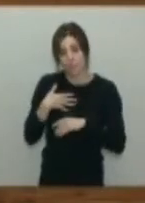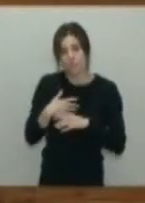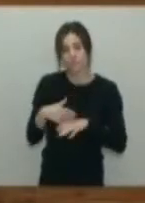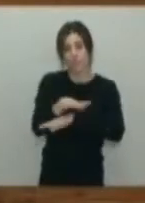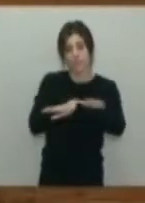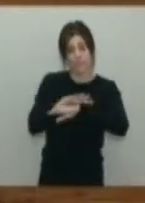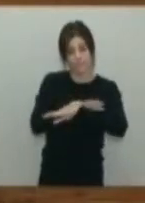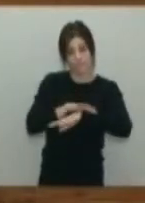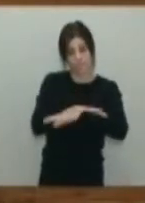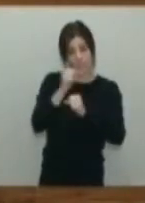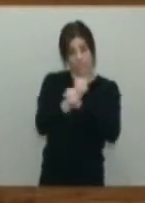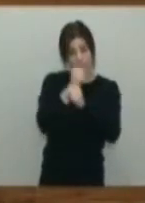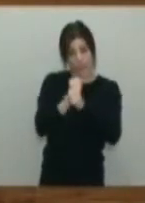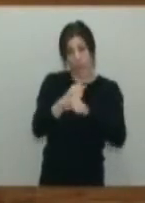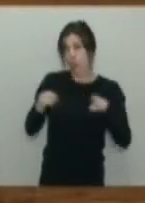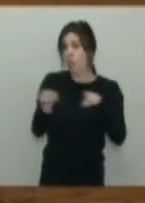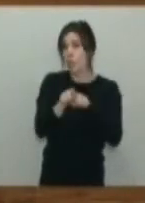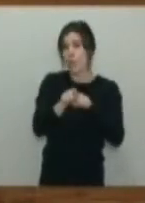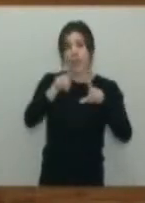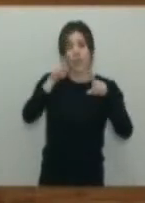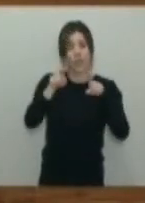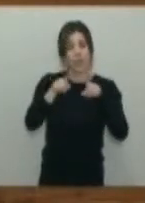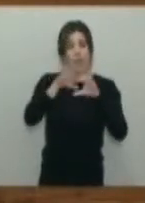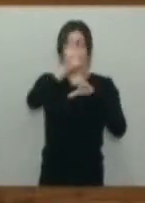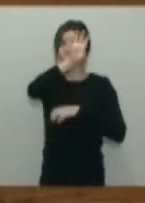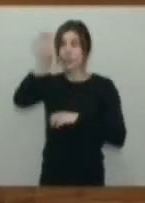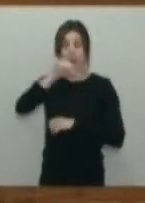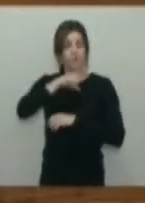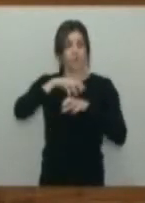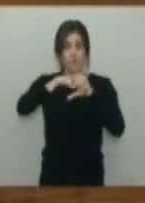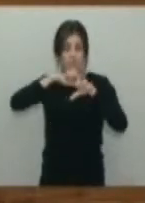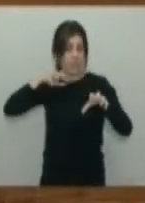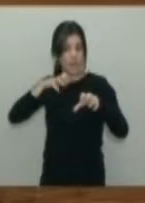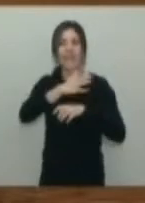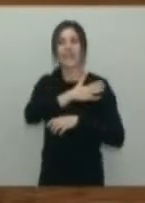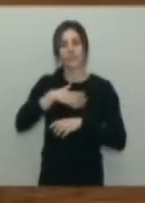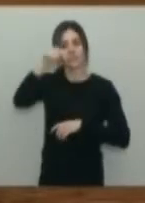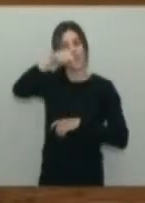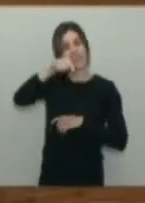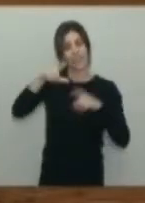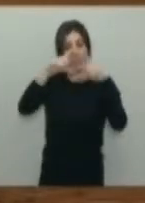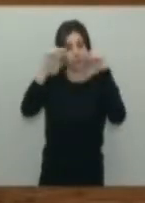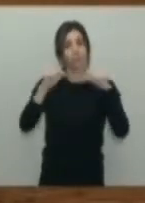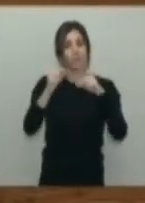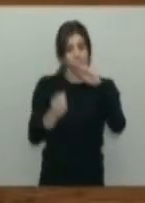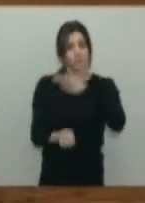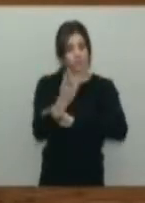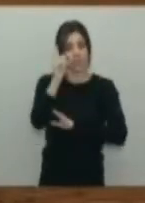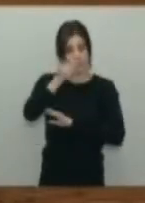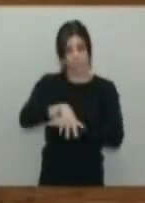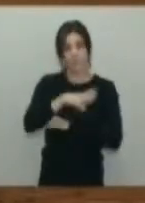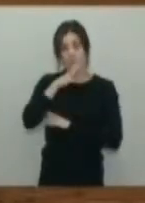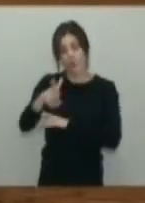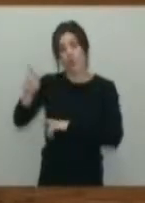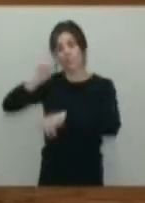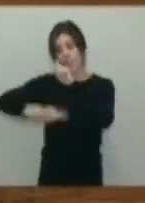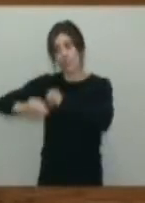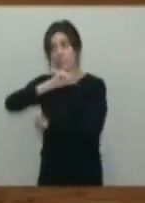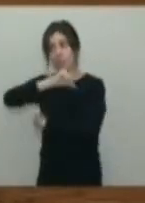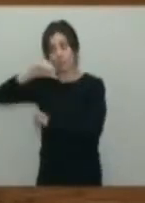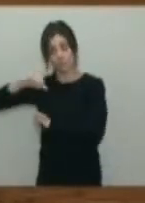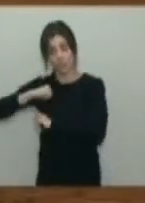comunidades autónomas para determinar la representatividad en Asturias de las diferentes asociaciones de autónomos a través de criterios transparentes